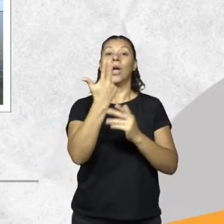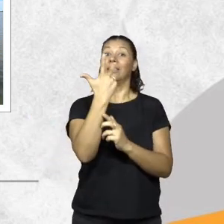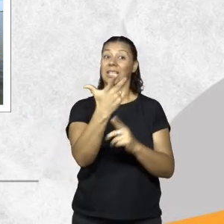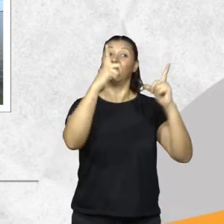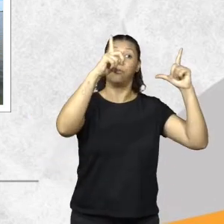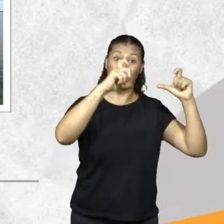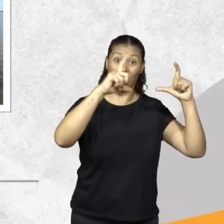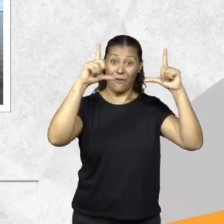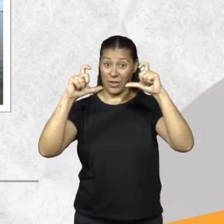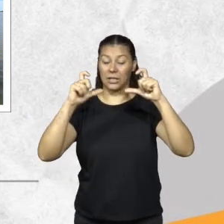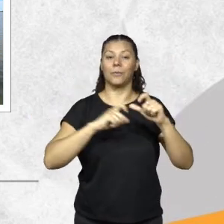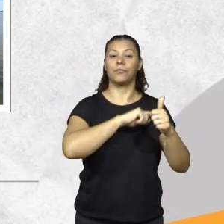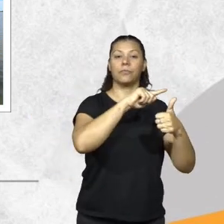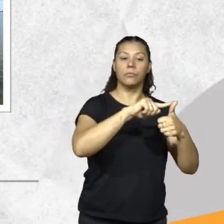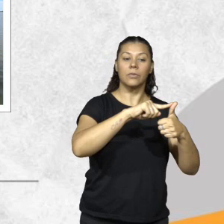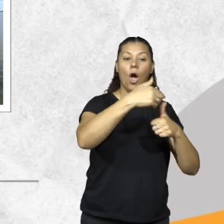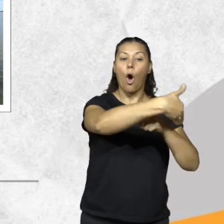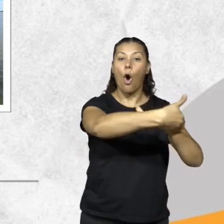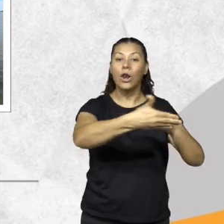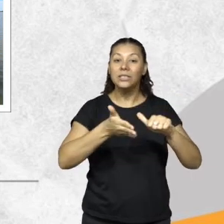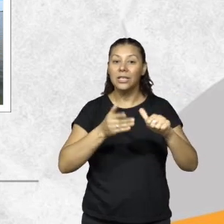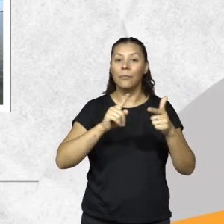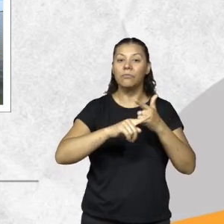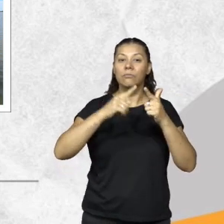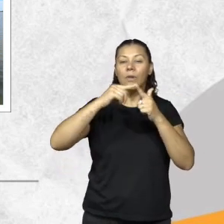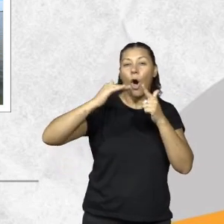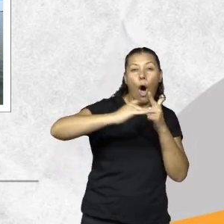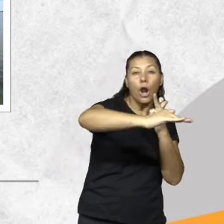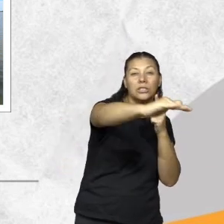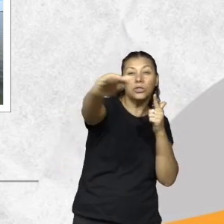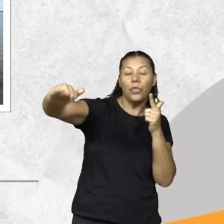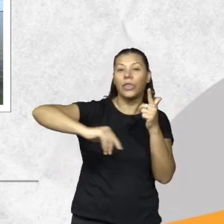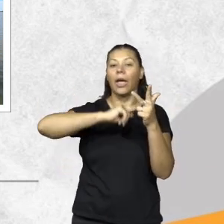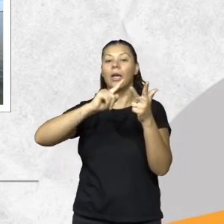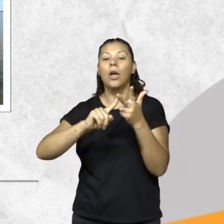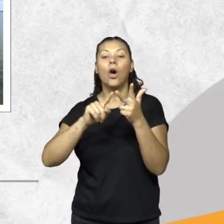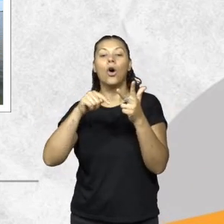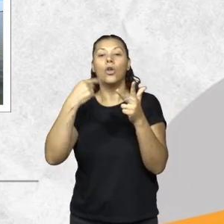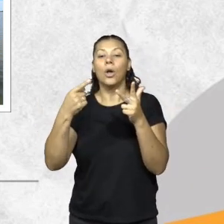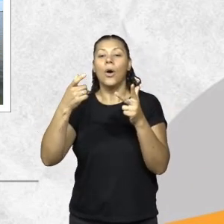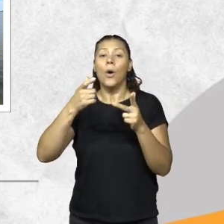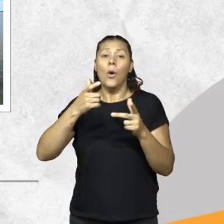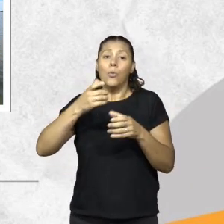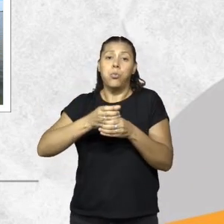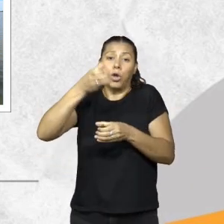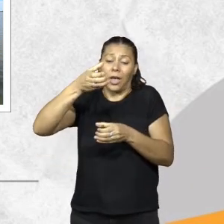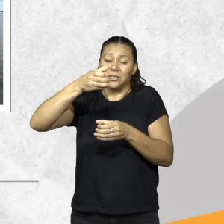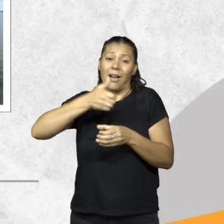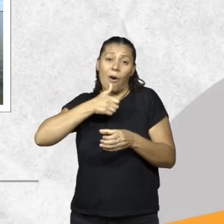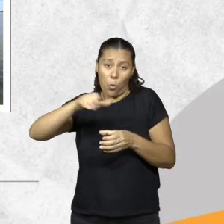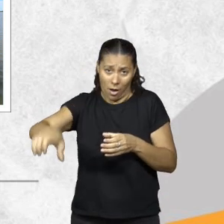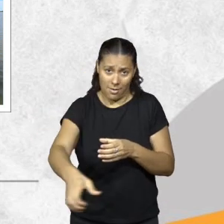una de la orilla, una así como hacia el horizonte y otra de una botellita de agua que tengas. Nosotros les